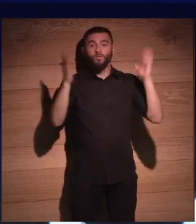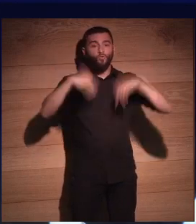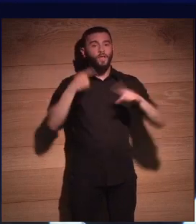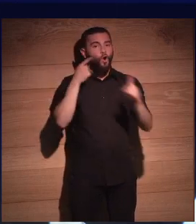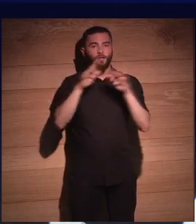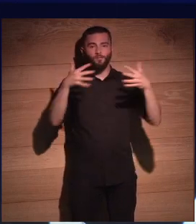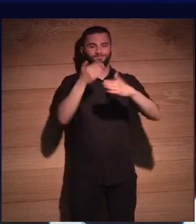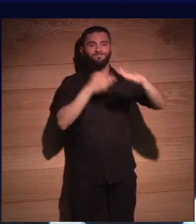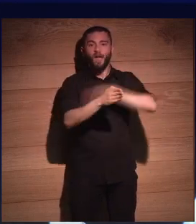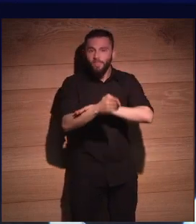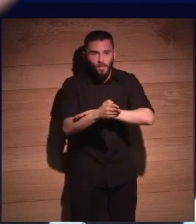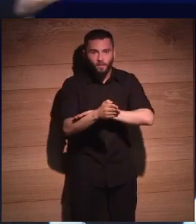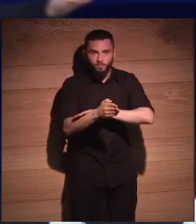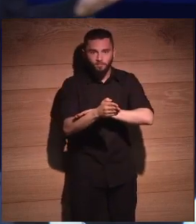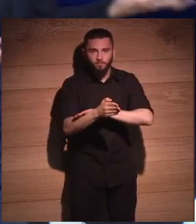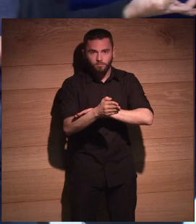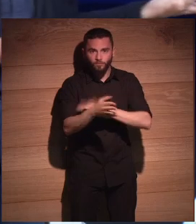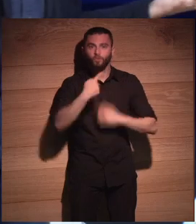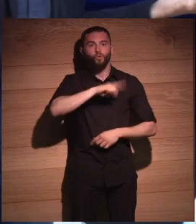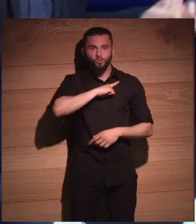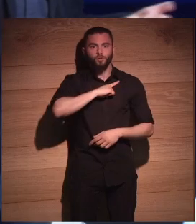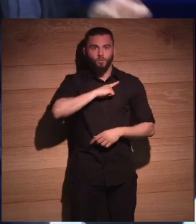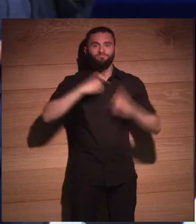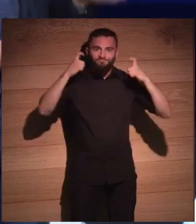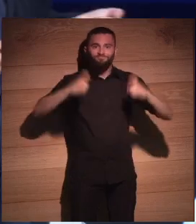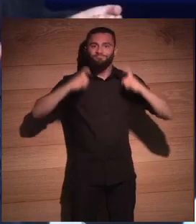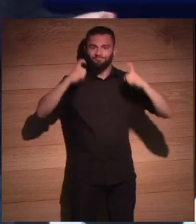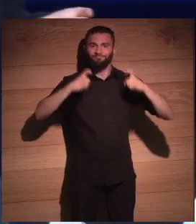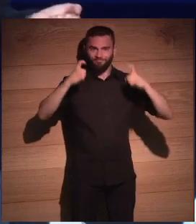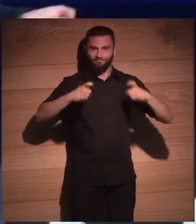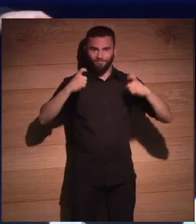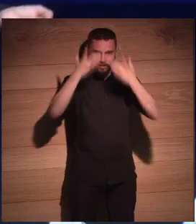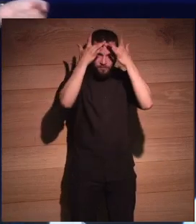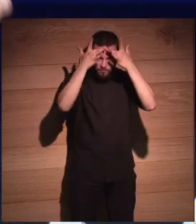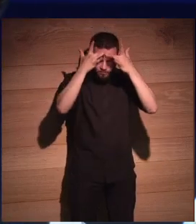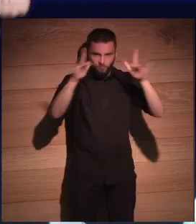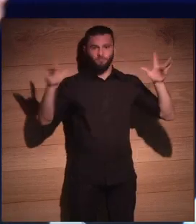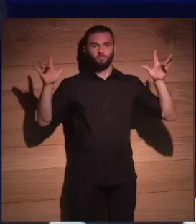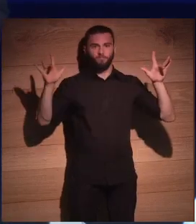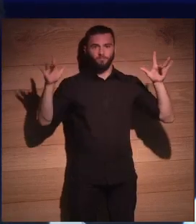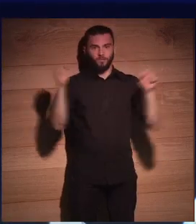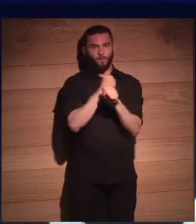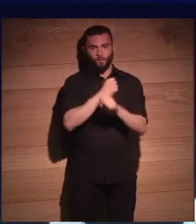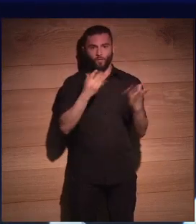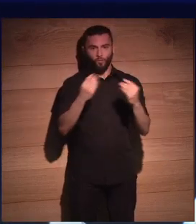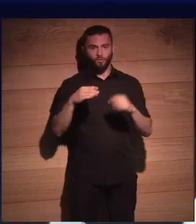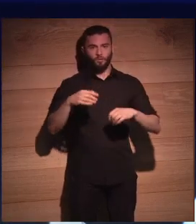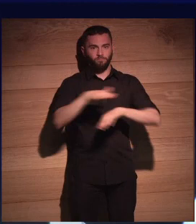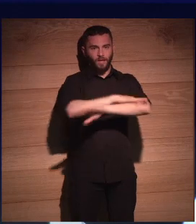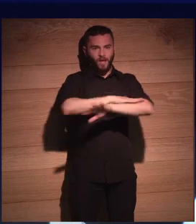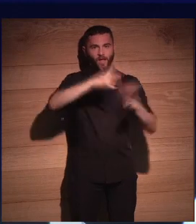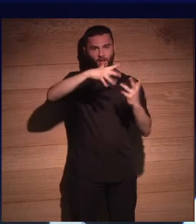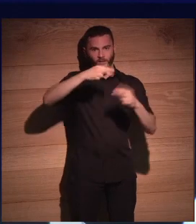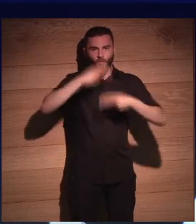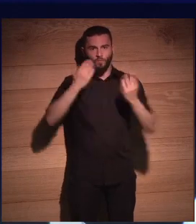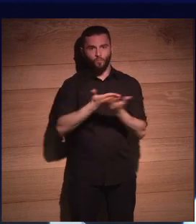para poder acceder a Internet. Estamos intentando crear mucha concienciación sobre este tema, trabajando mucho con las administraciones públicas